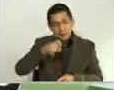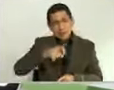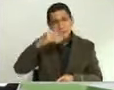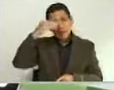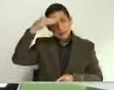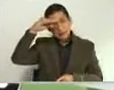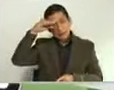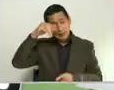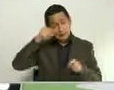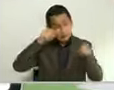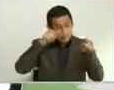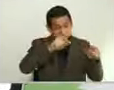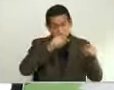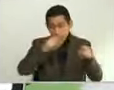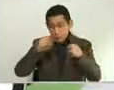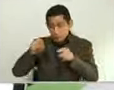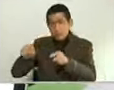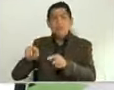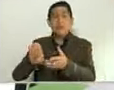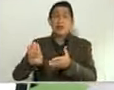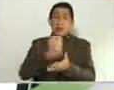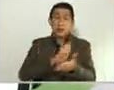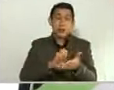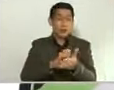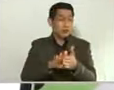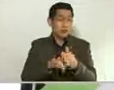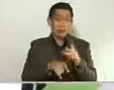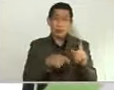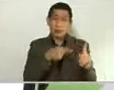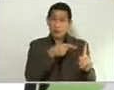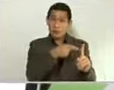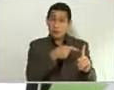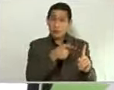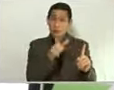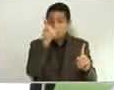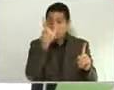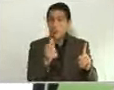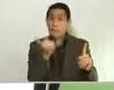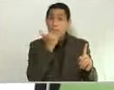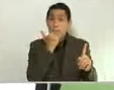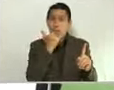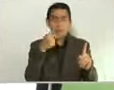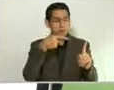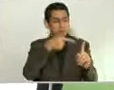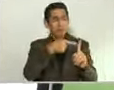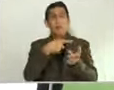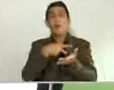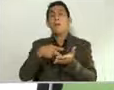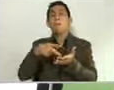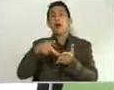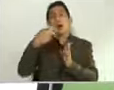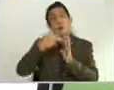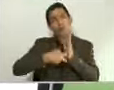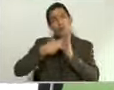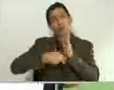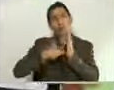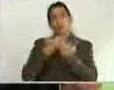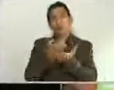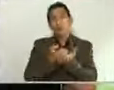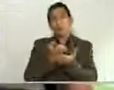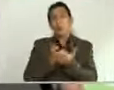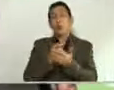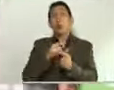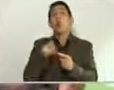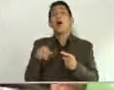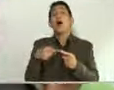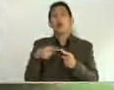vereda. Y si no lo hace, se le cobra una multa en los impuestos prediales. Para eso también sirven las cámaras que se están